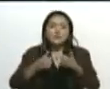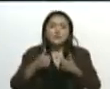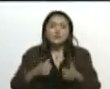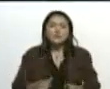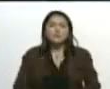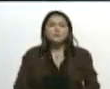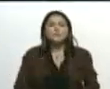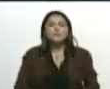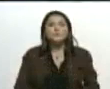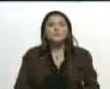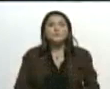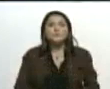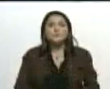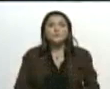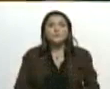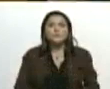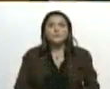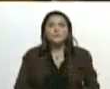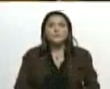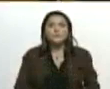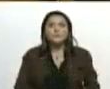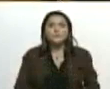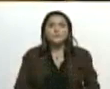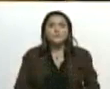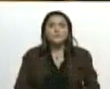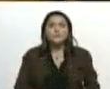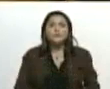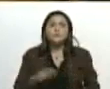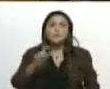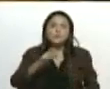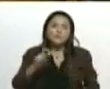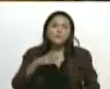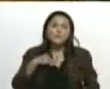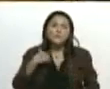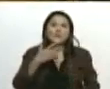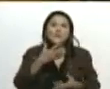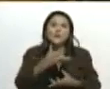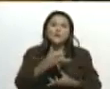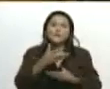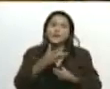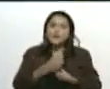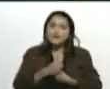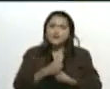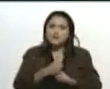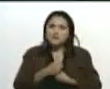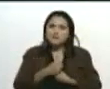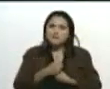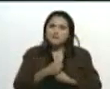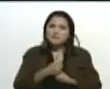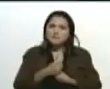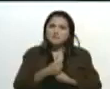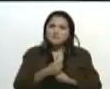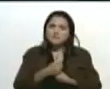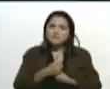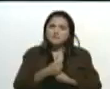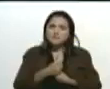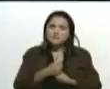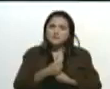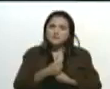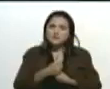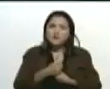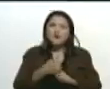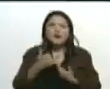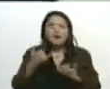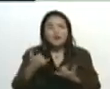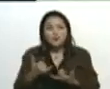dar mayor seguridad y mayor confianza a la ciudadanía, siempre pensando en la frase de que es hora de que reconciliemos